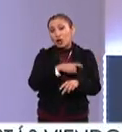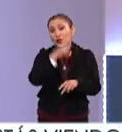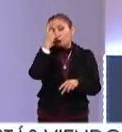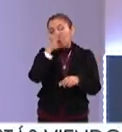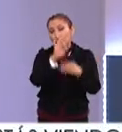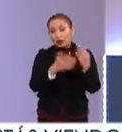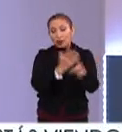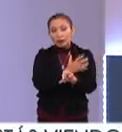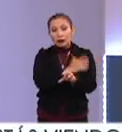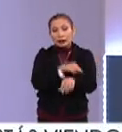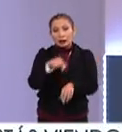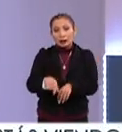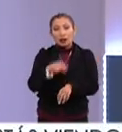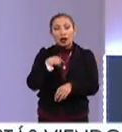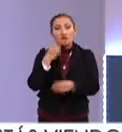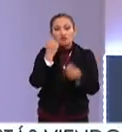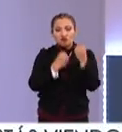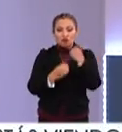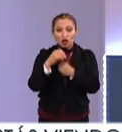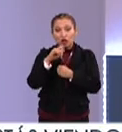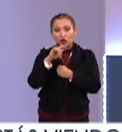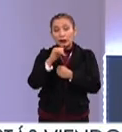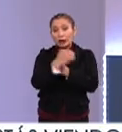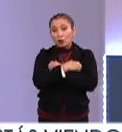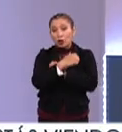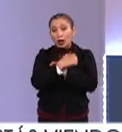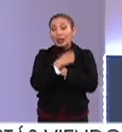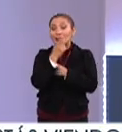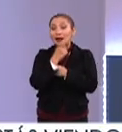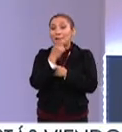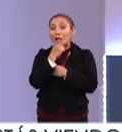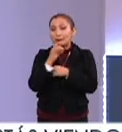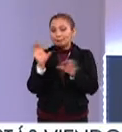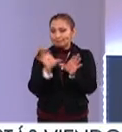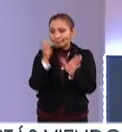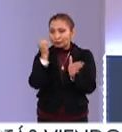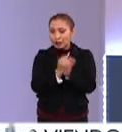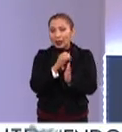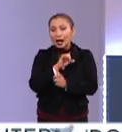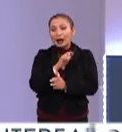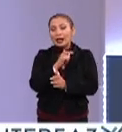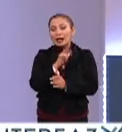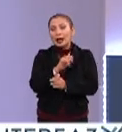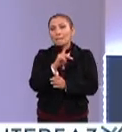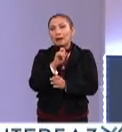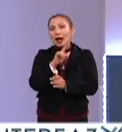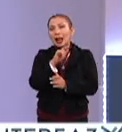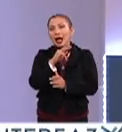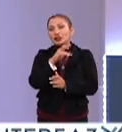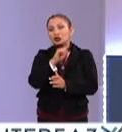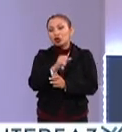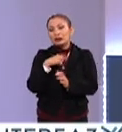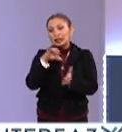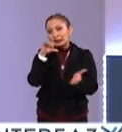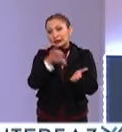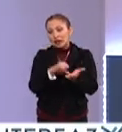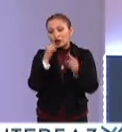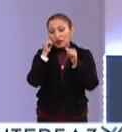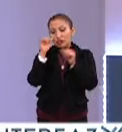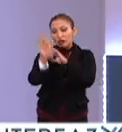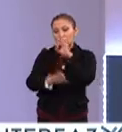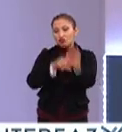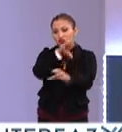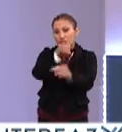para todos. Nos acompaña en el estudio la nutrióloga y educadora en diabetes certificada Angélica Palacios Vargas, del Centro de